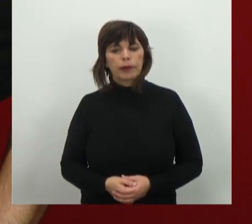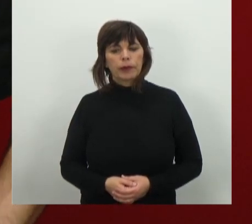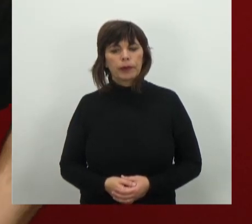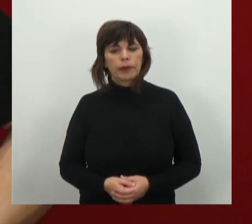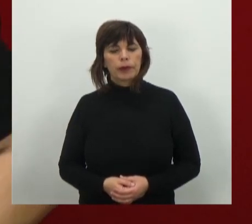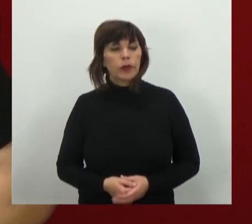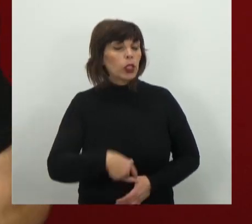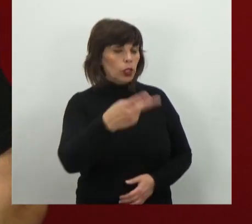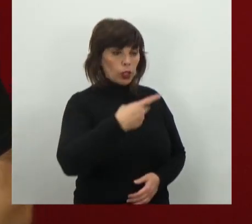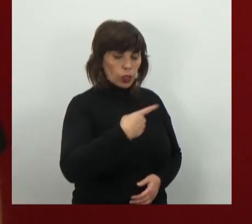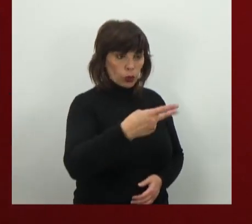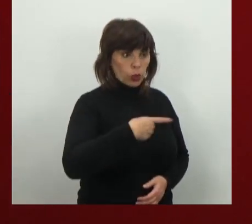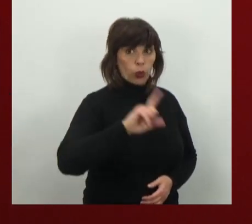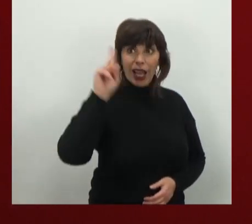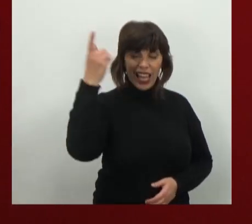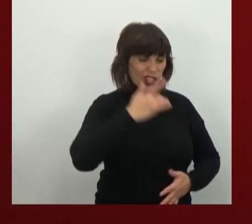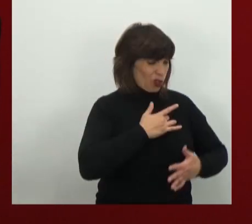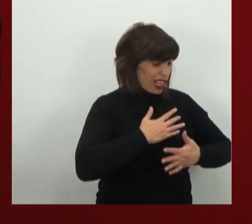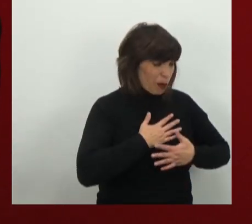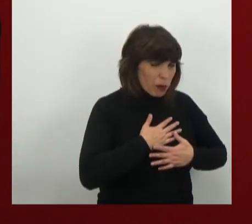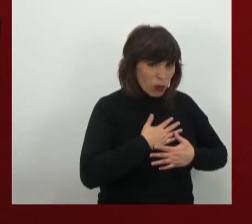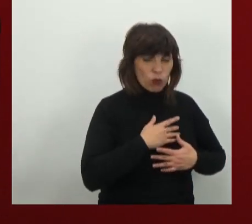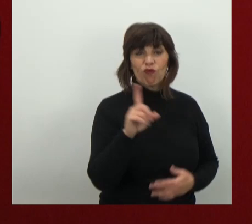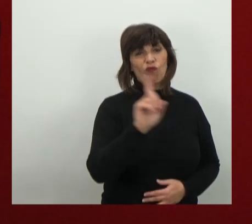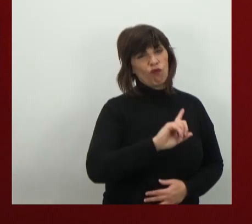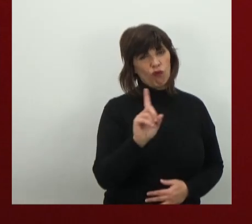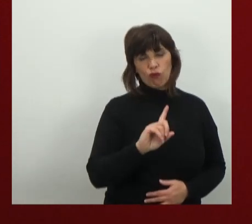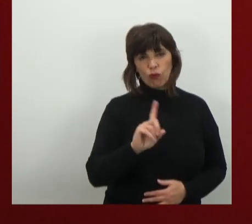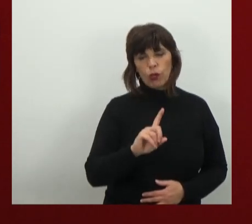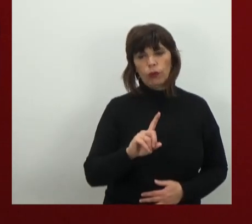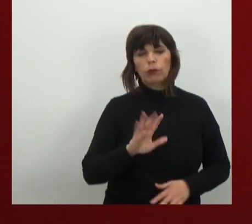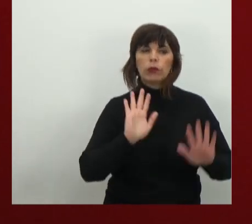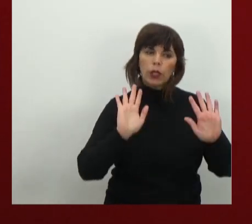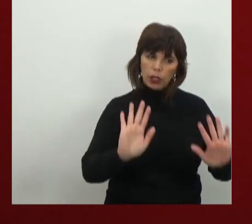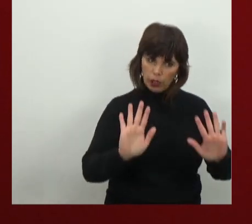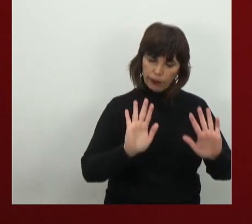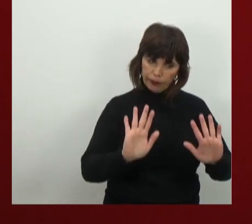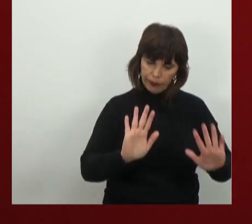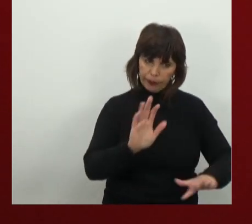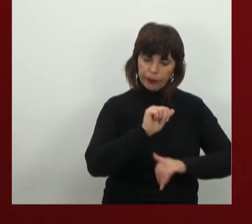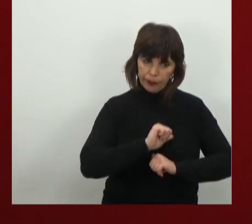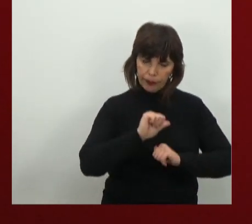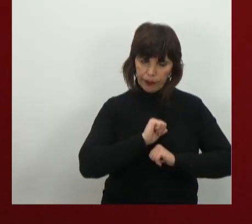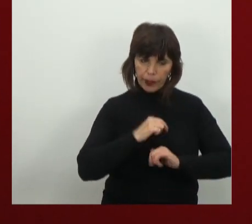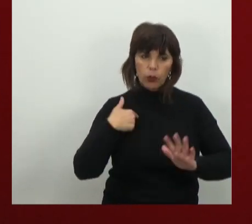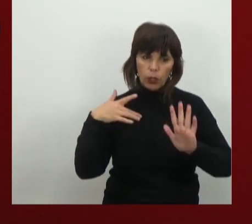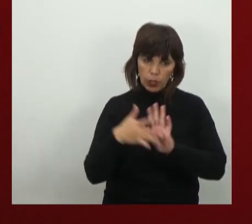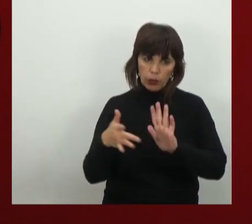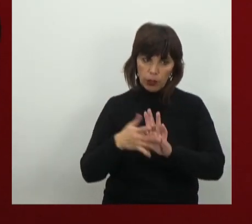que tú y yo amemos a Dios. Y quiero que me des un momento, lo explico y luego tú decides lo que haces.